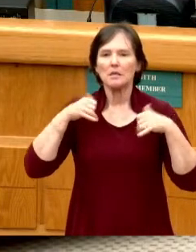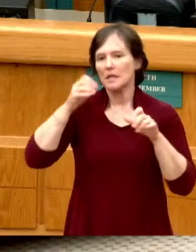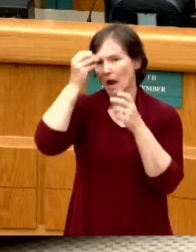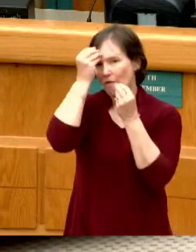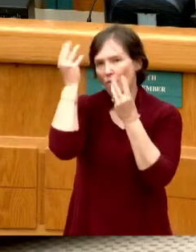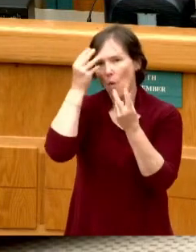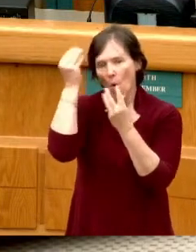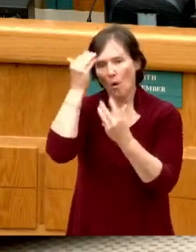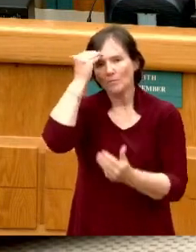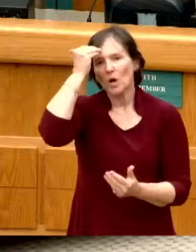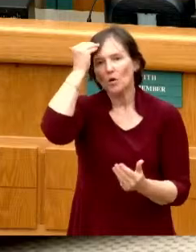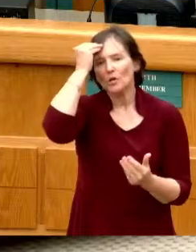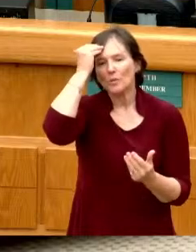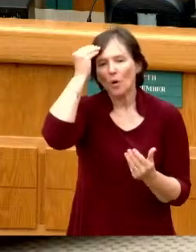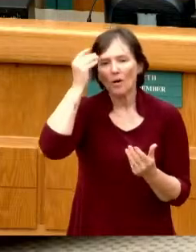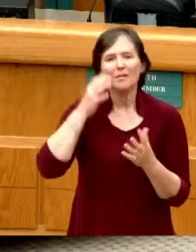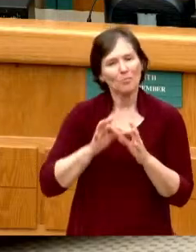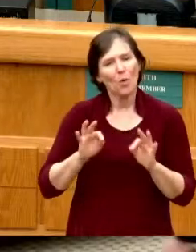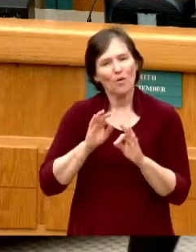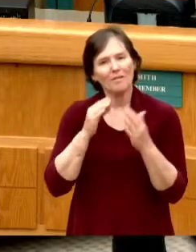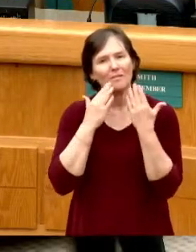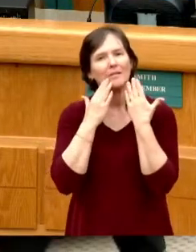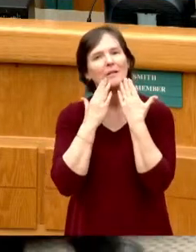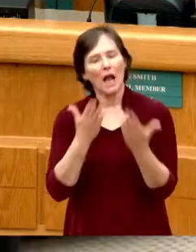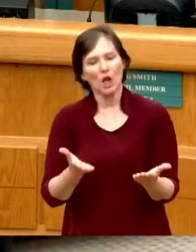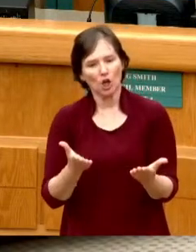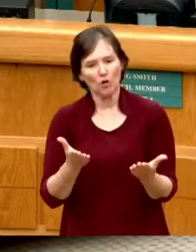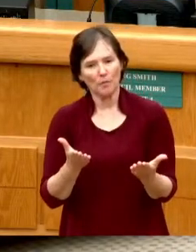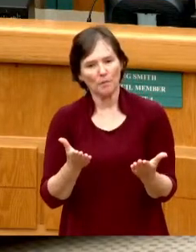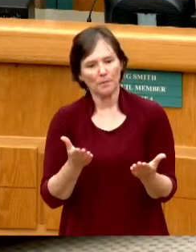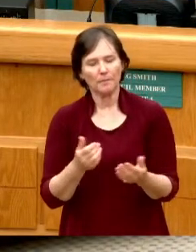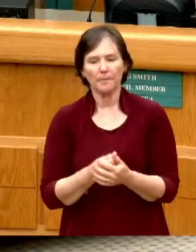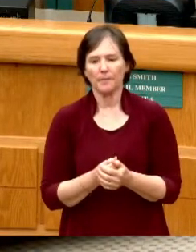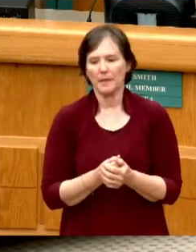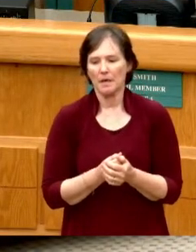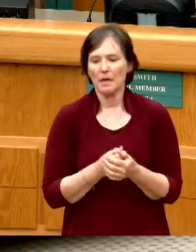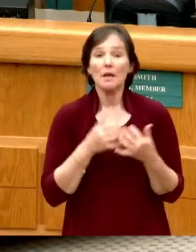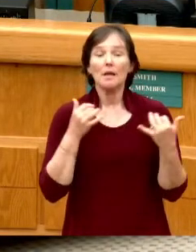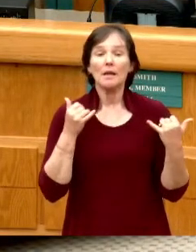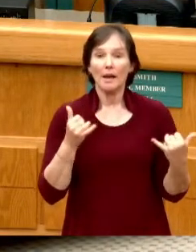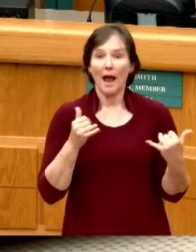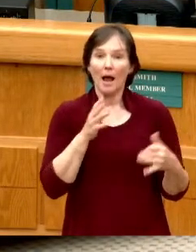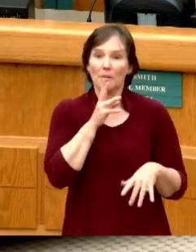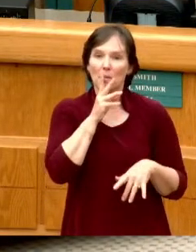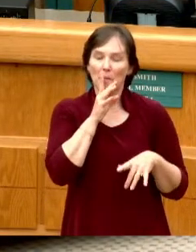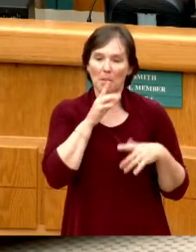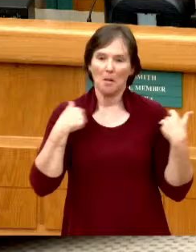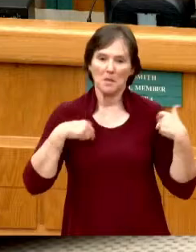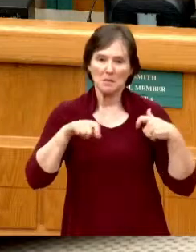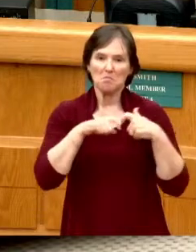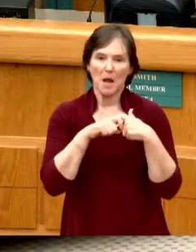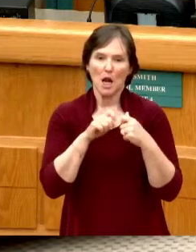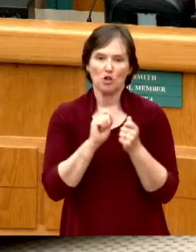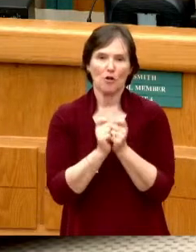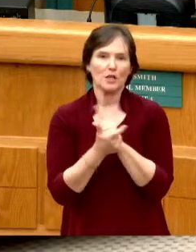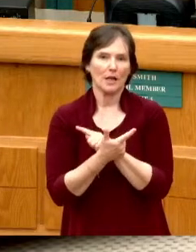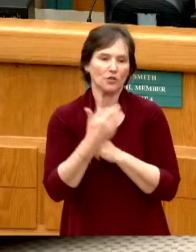24 horas se han reportado 166 casos confirmados por el coronavirus. Tan solo en la última semana esos casos